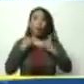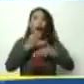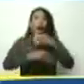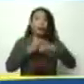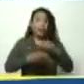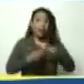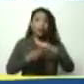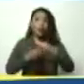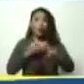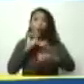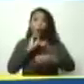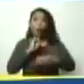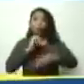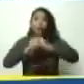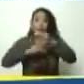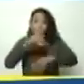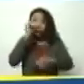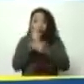o lo hacíamos